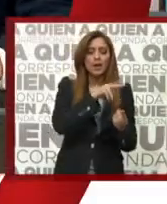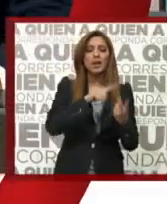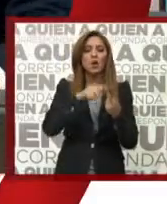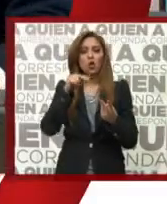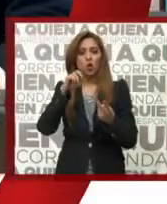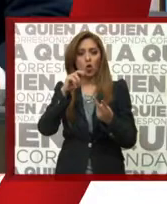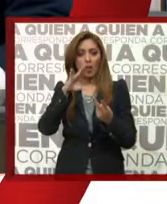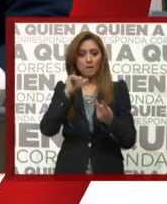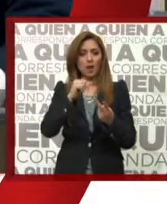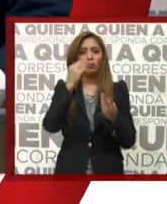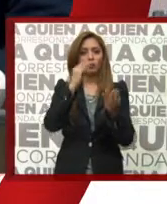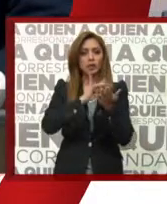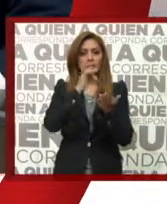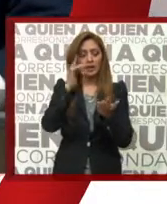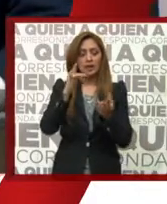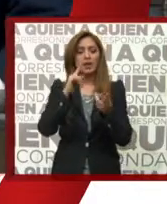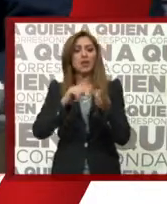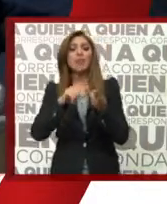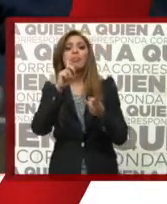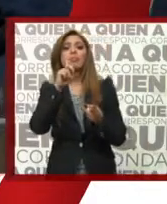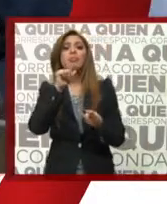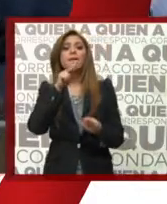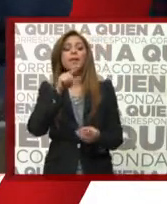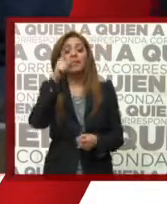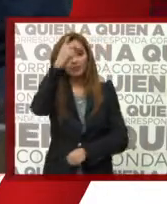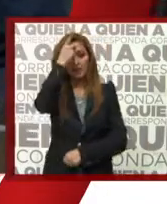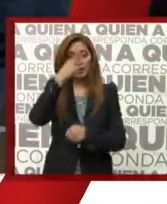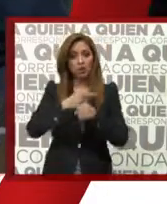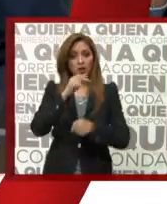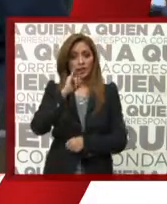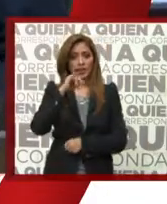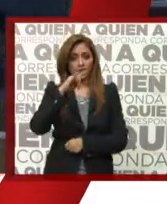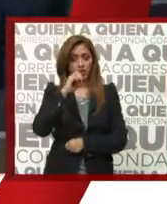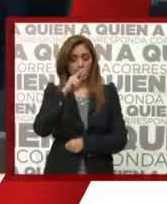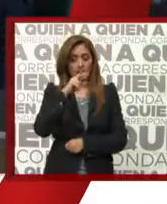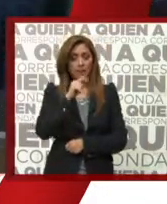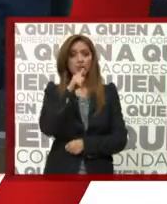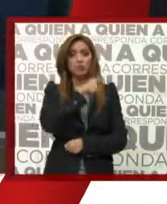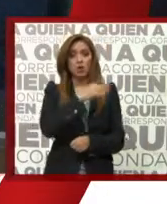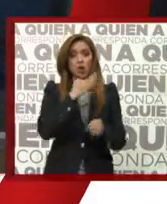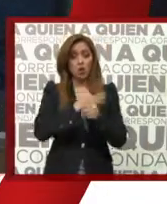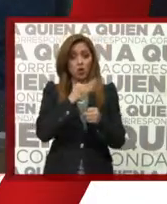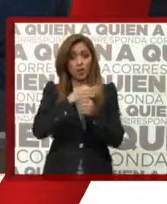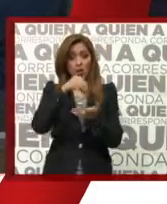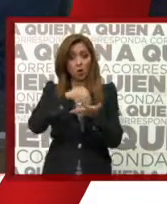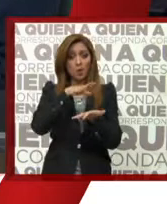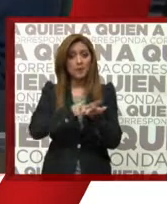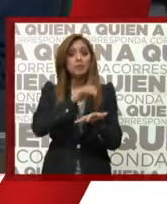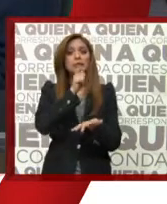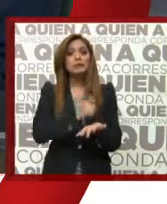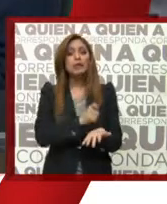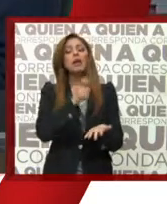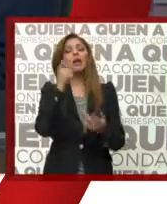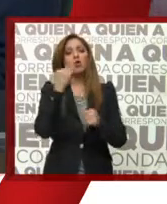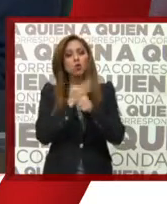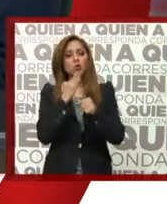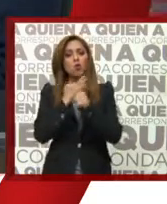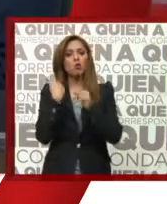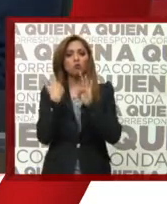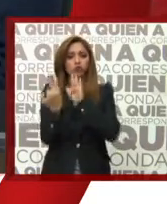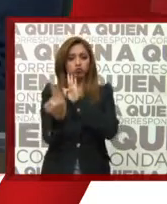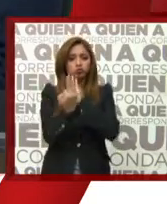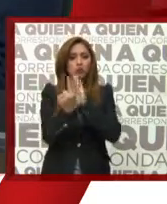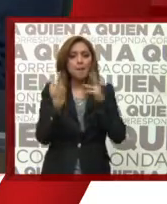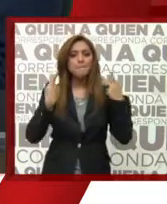gracias. Gracias, David Pechina Group, director general del Infonavit. Gracias, tu compromiso se está cerrando, que es vamos a ir directamente con